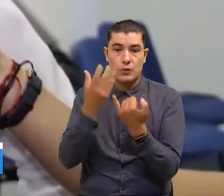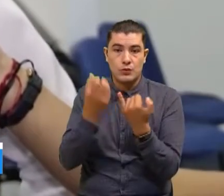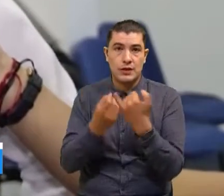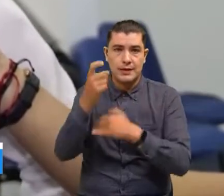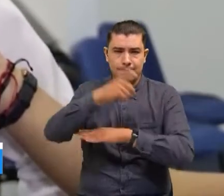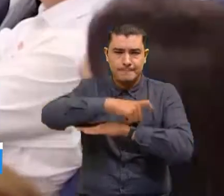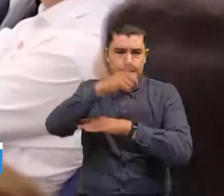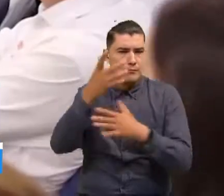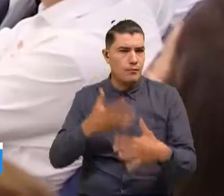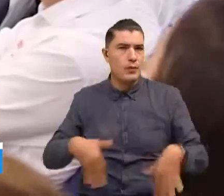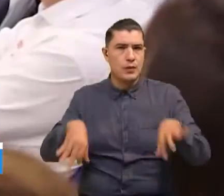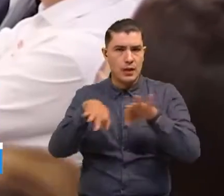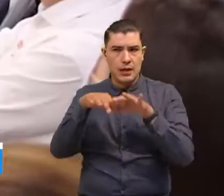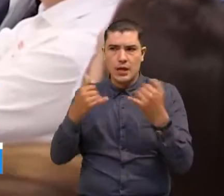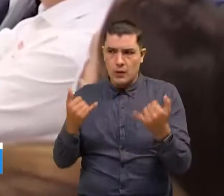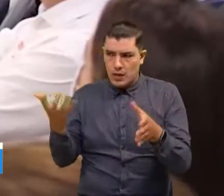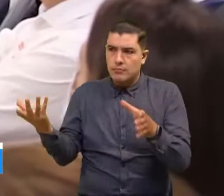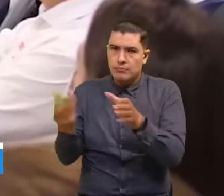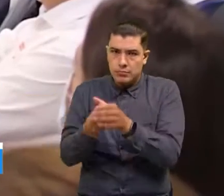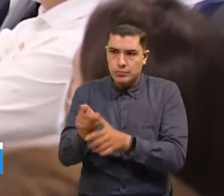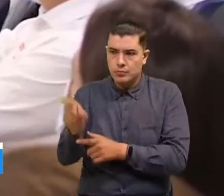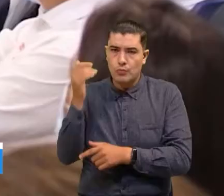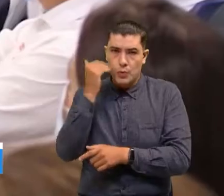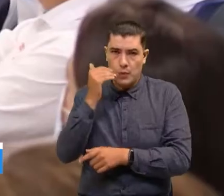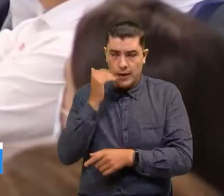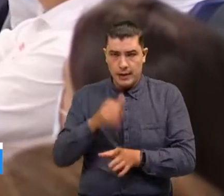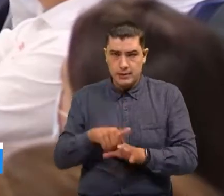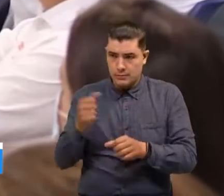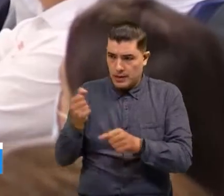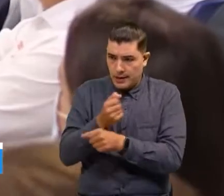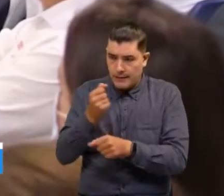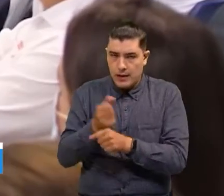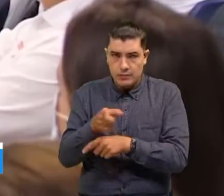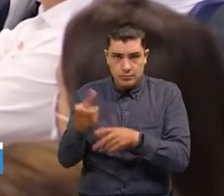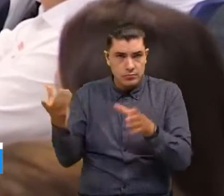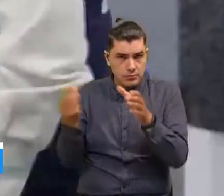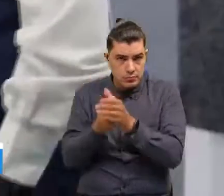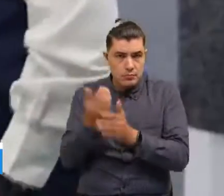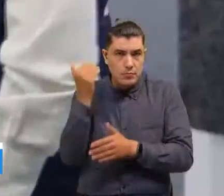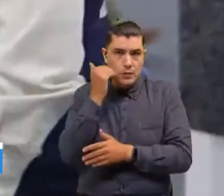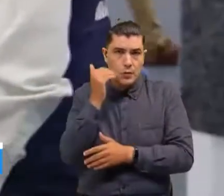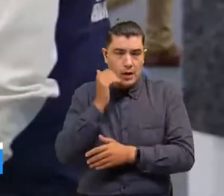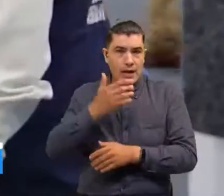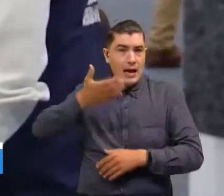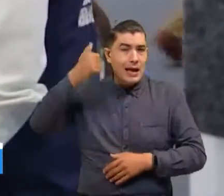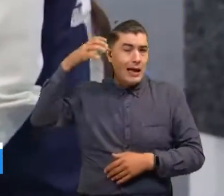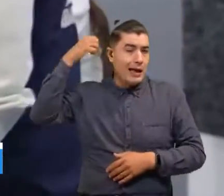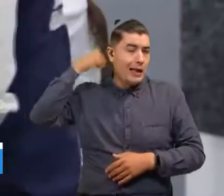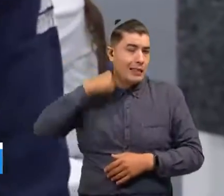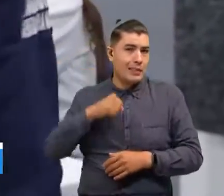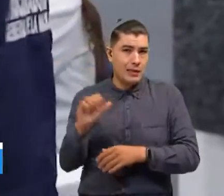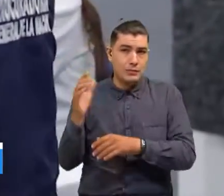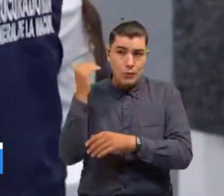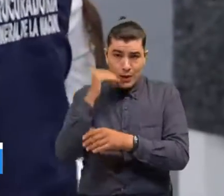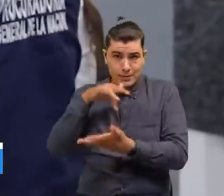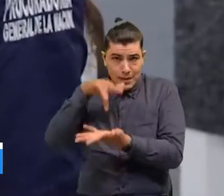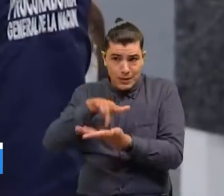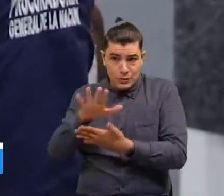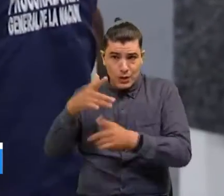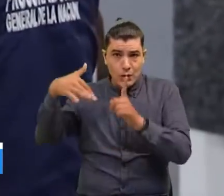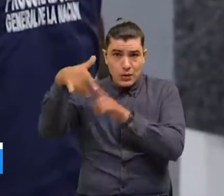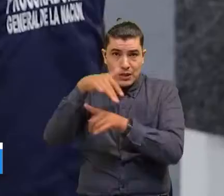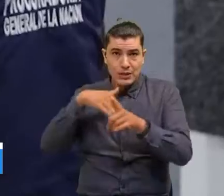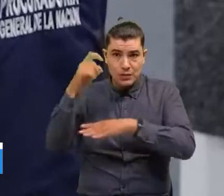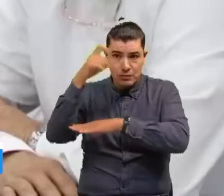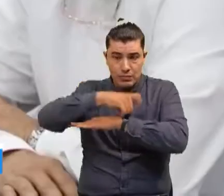las mujeres dentro de un sector que tradicionalmente no ha tenido esa puerta abierta y que para nosotros, en las